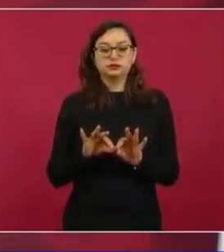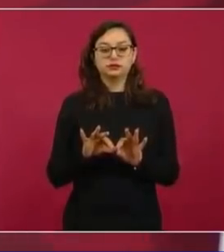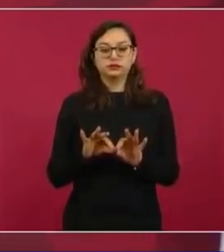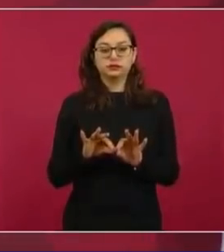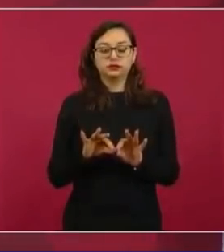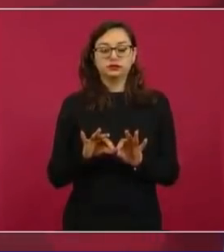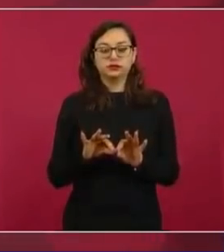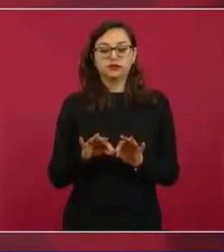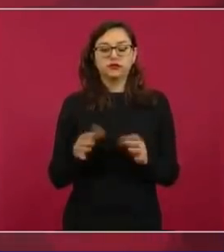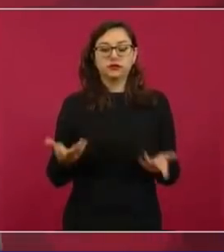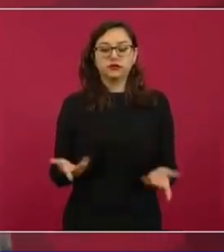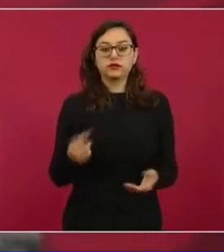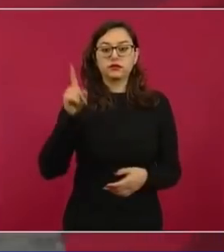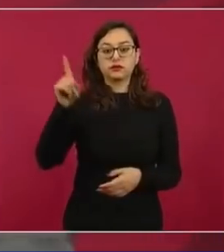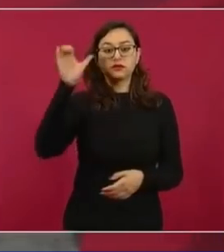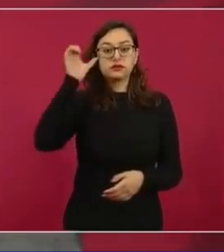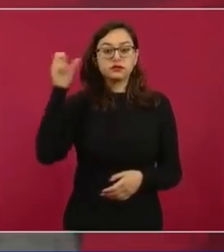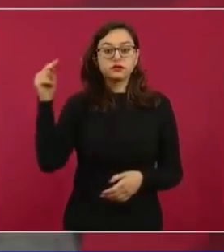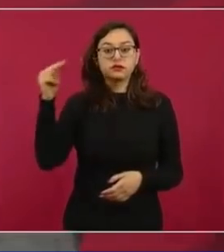del auge económico en China